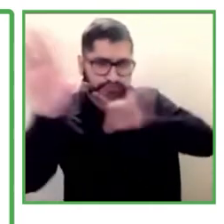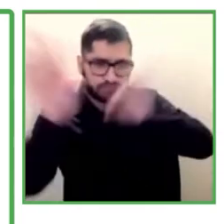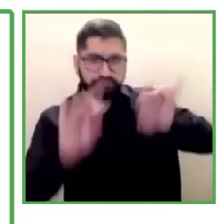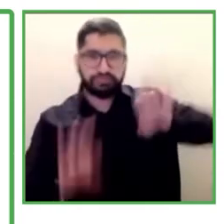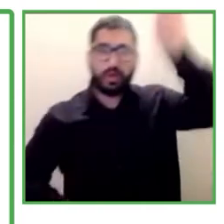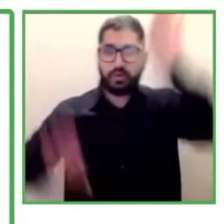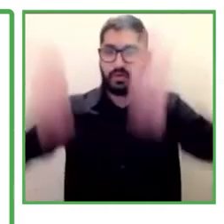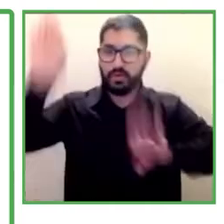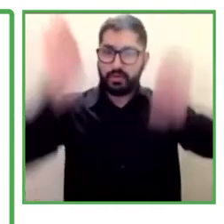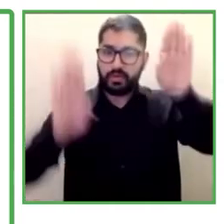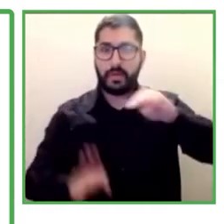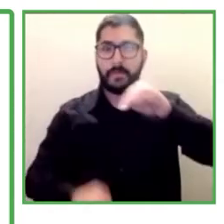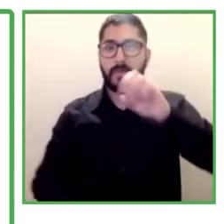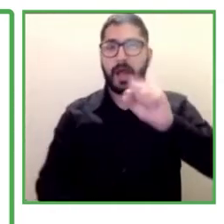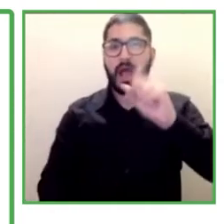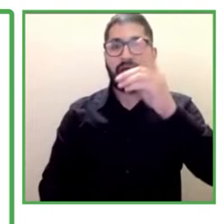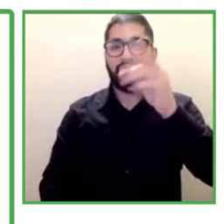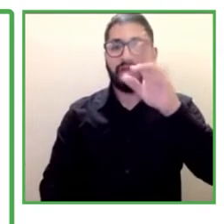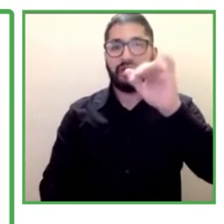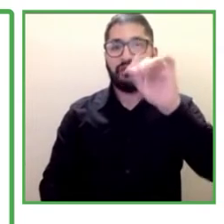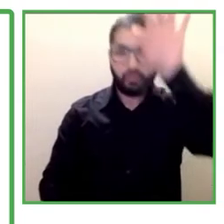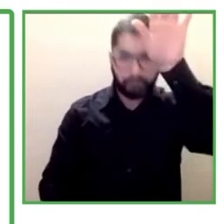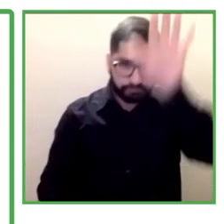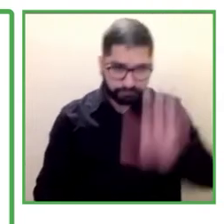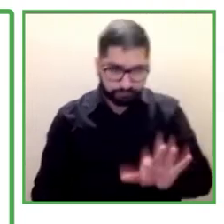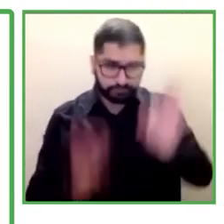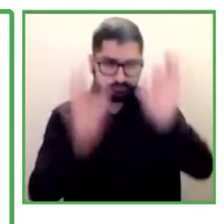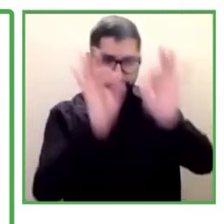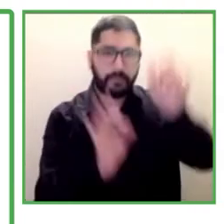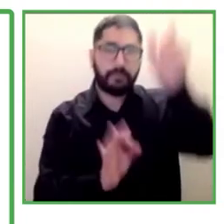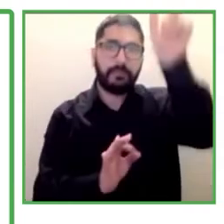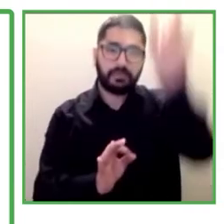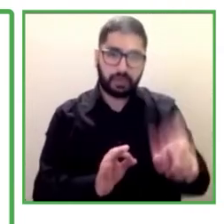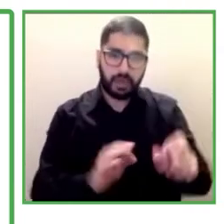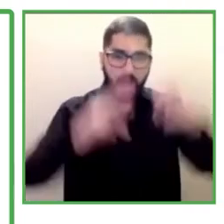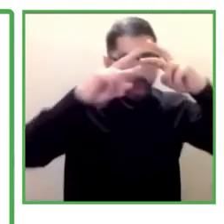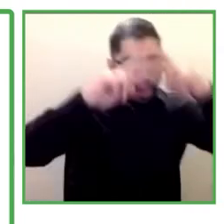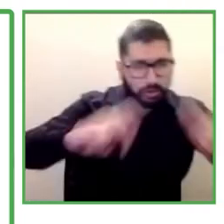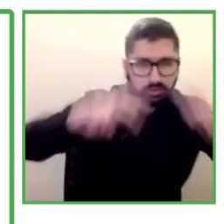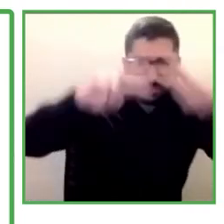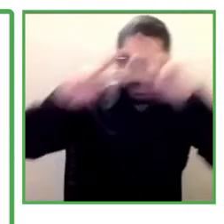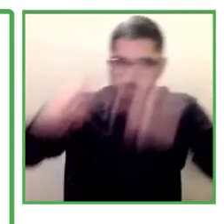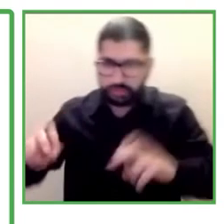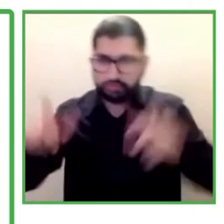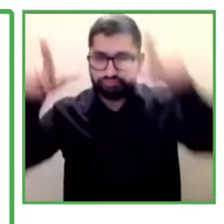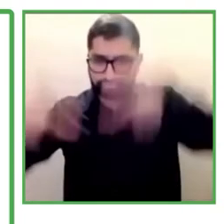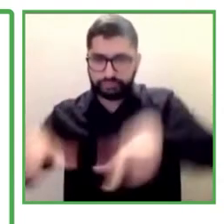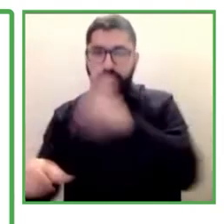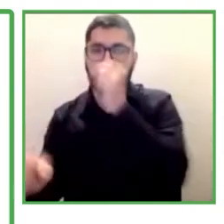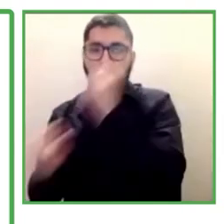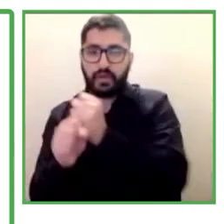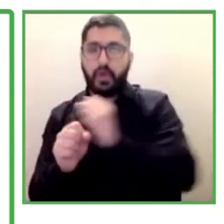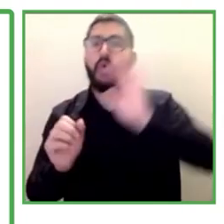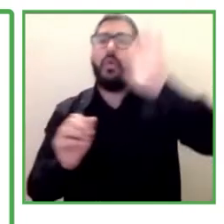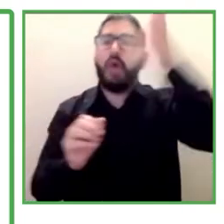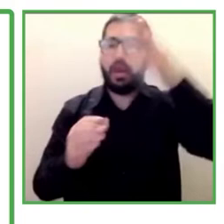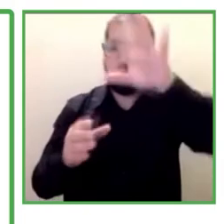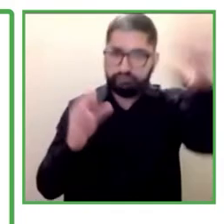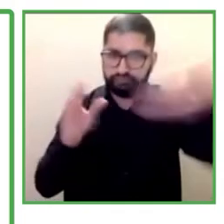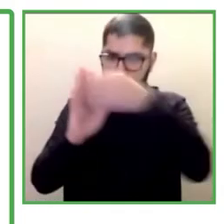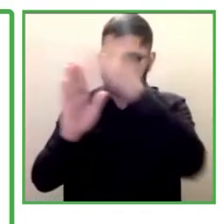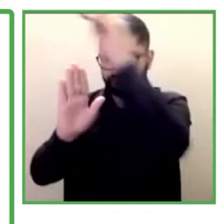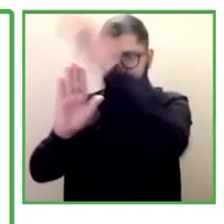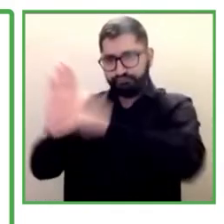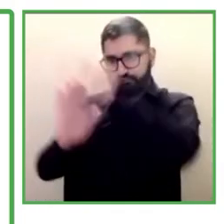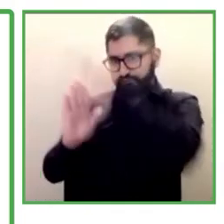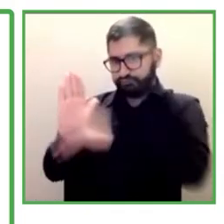Gracias al análisis del puesto de trabajo podemos realizar esta adaptación y validación del temario en lectura fácil. Y